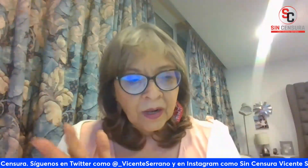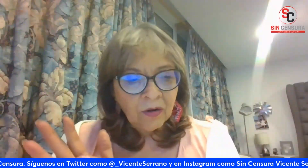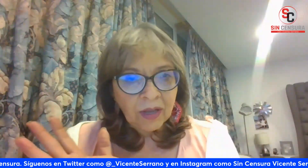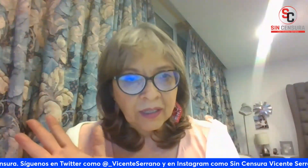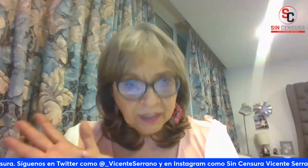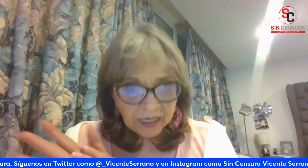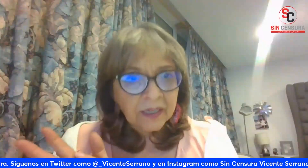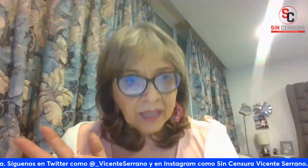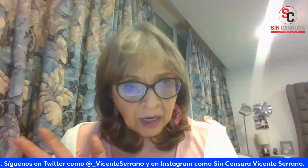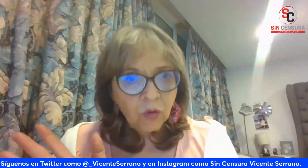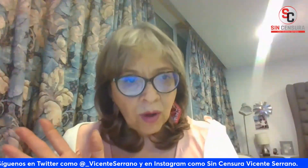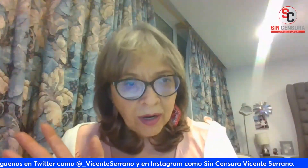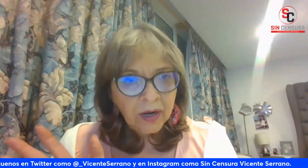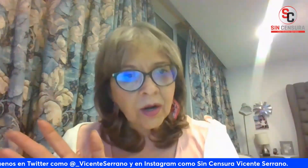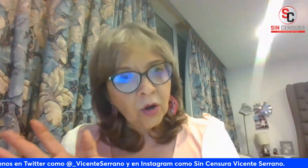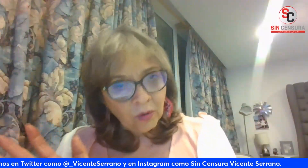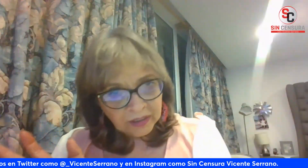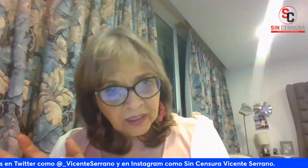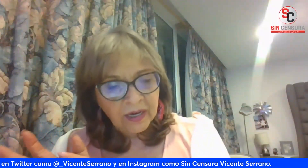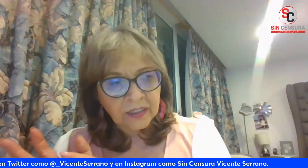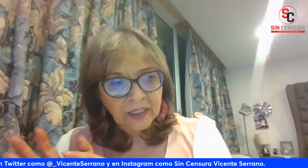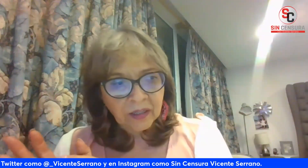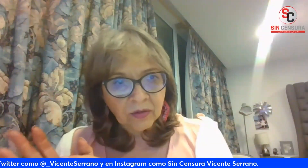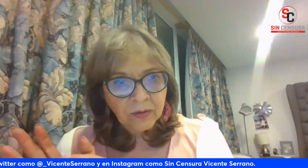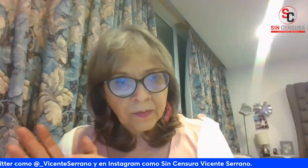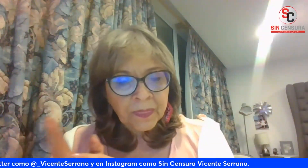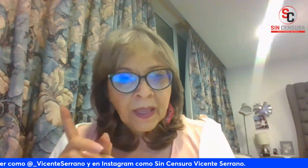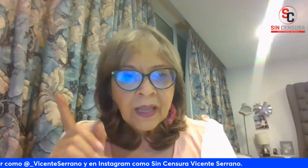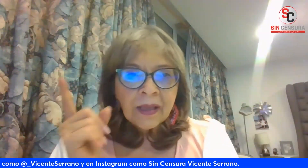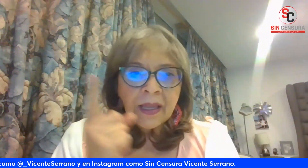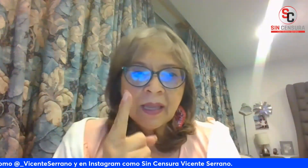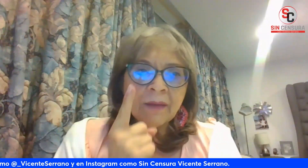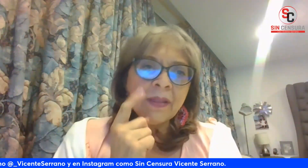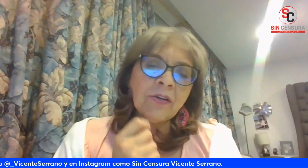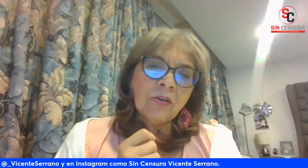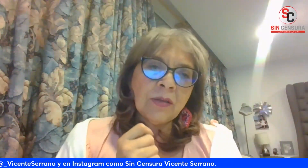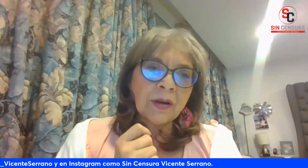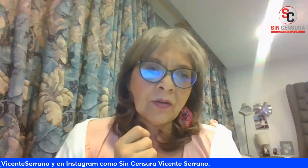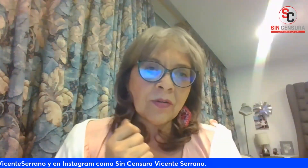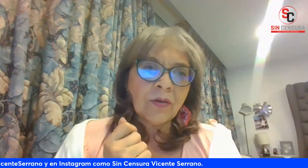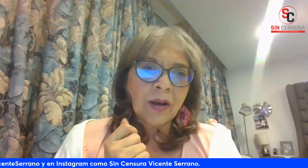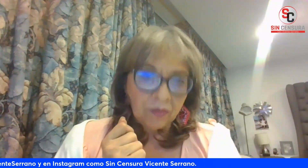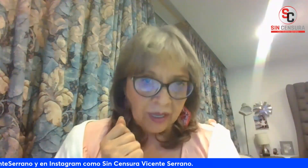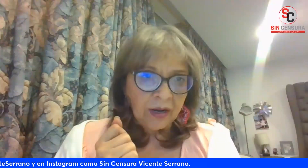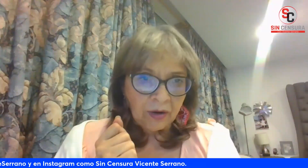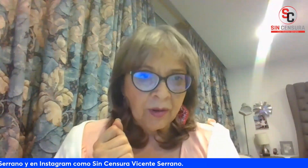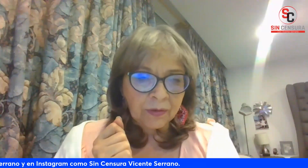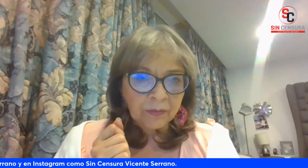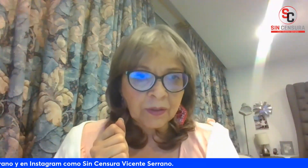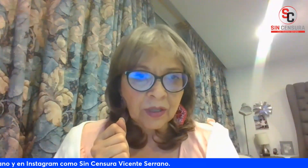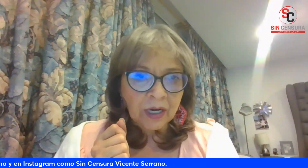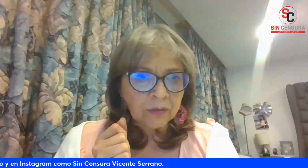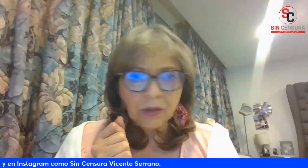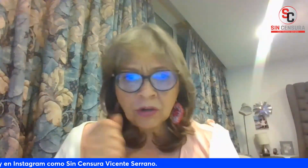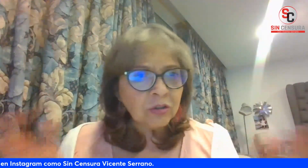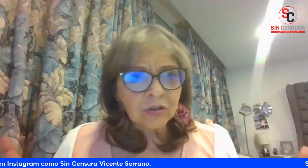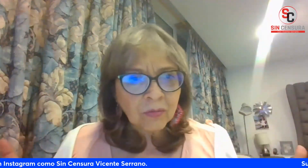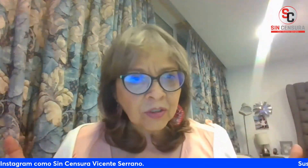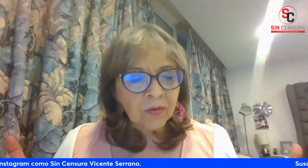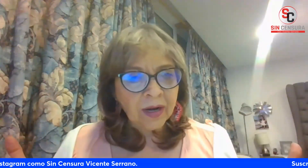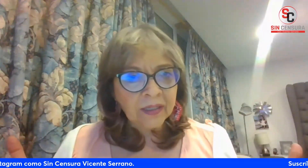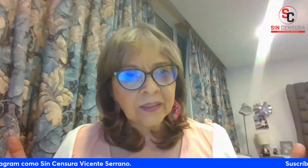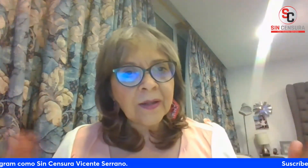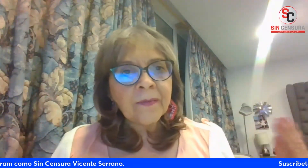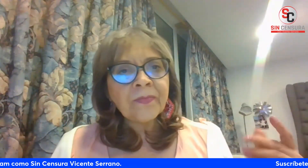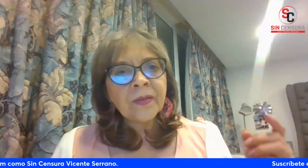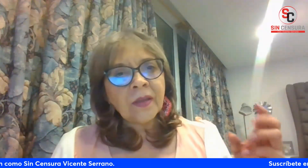que quisieran, tal cual lo están haciendo. Y él me dijo, y me recordó algo en lo que por supuesto tiene razón, me dijo, nosotros no